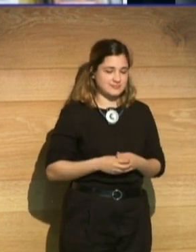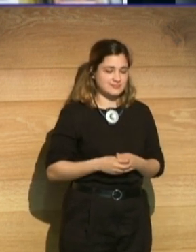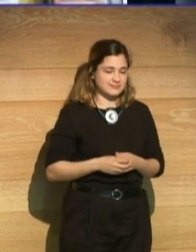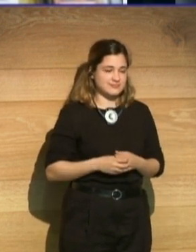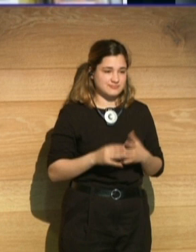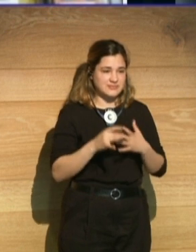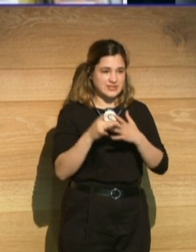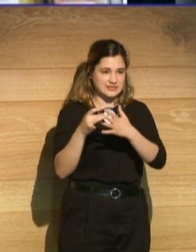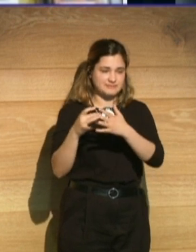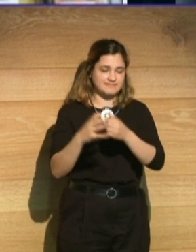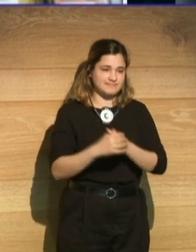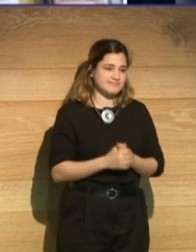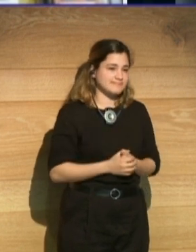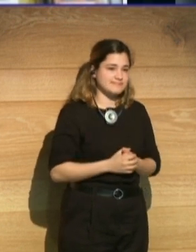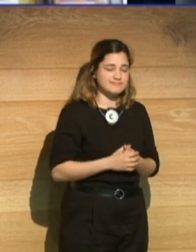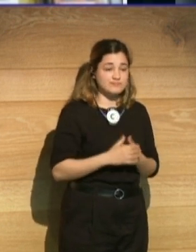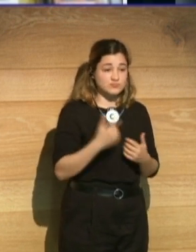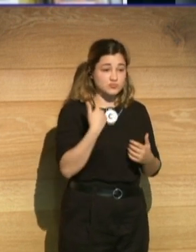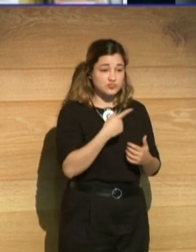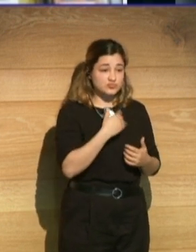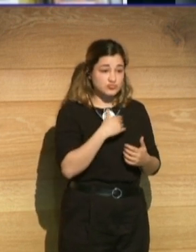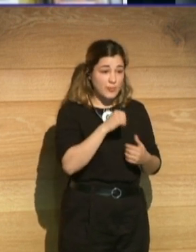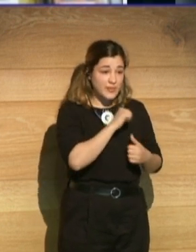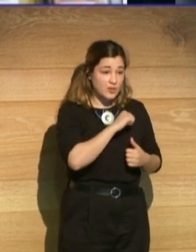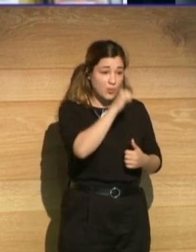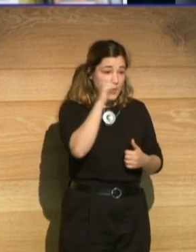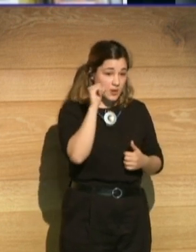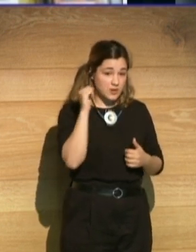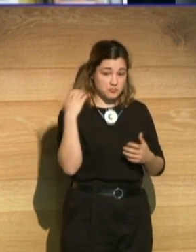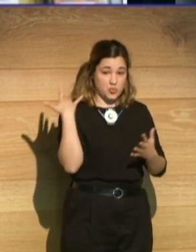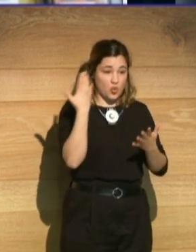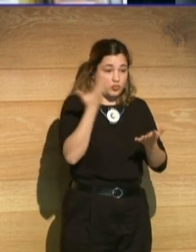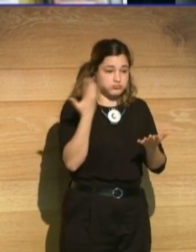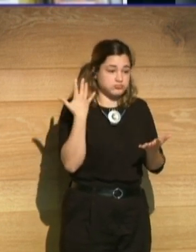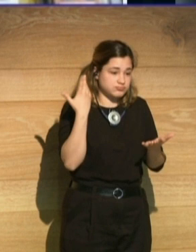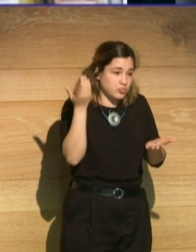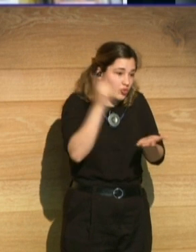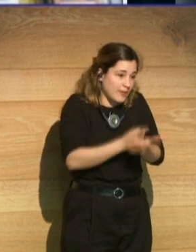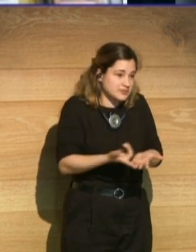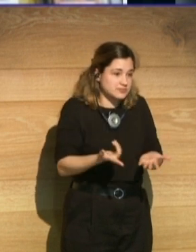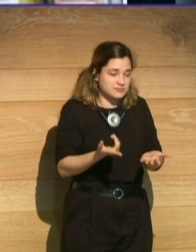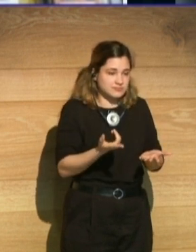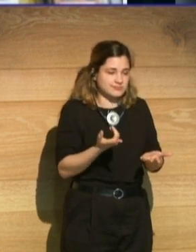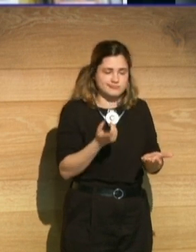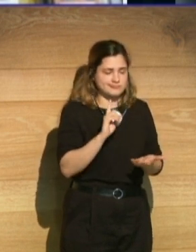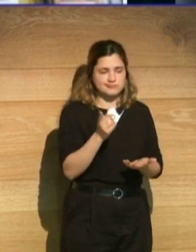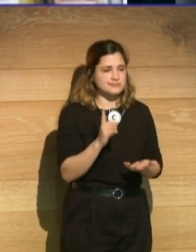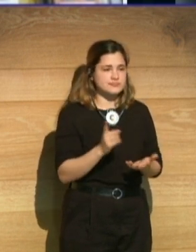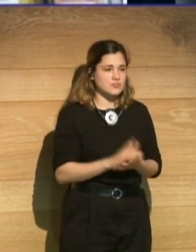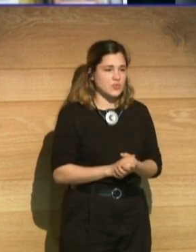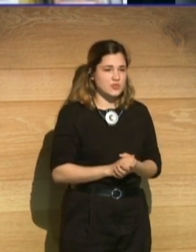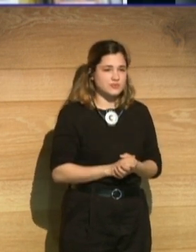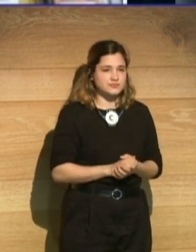esperamos a que Mussolini vuelva como fundador del fascismo, pues miramos por la parte equivocada. Los